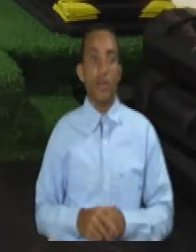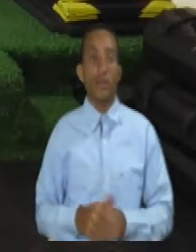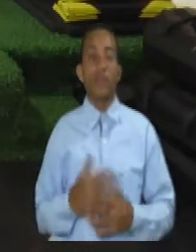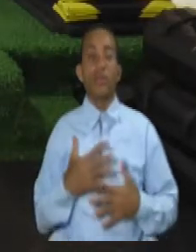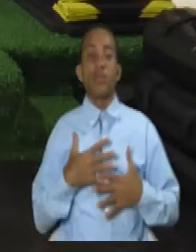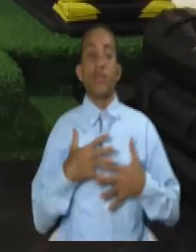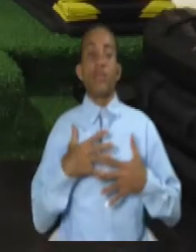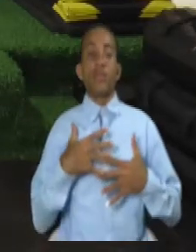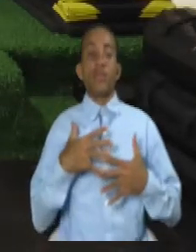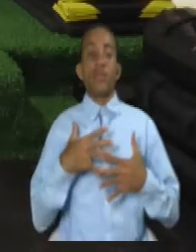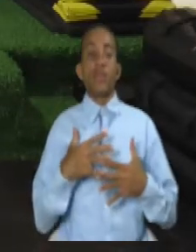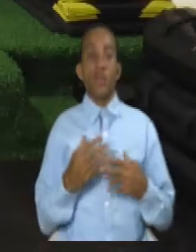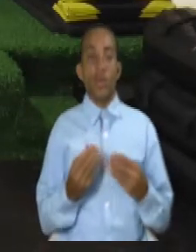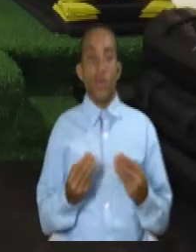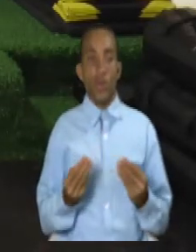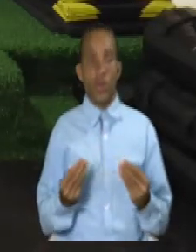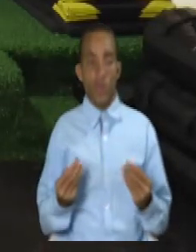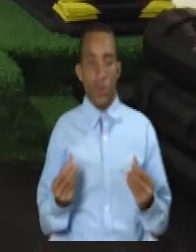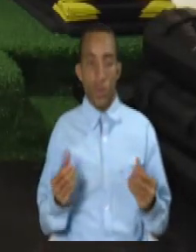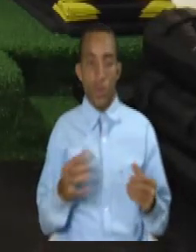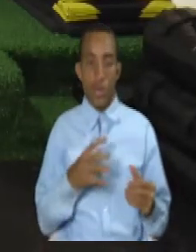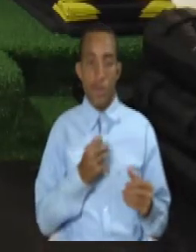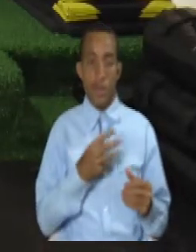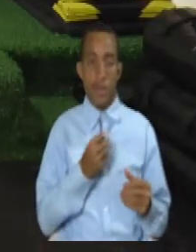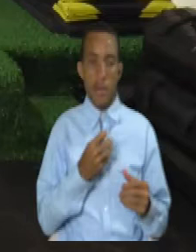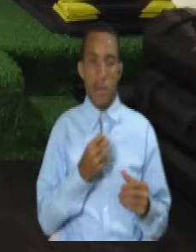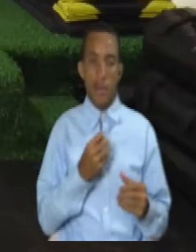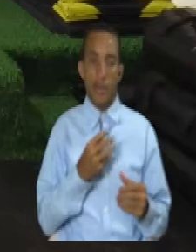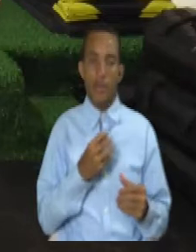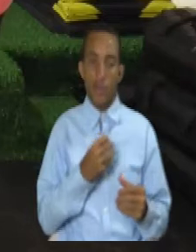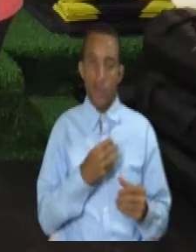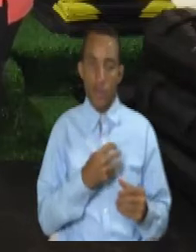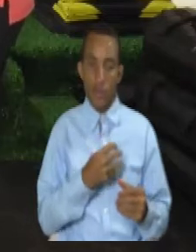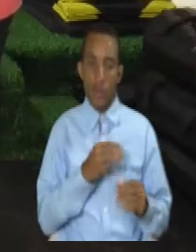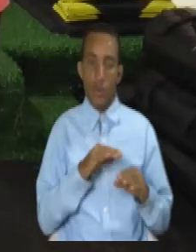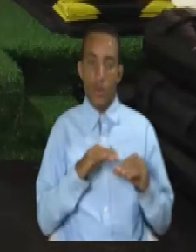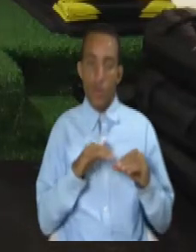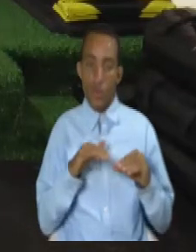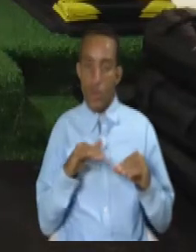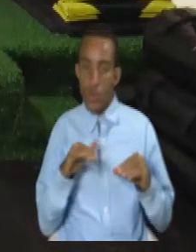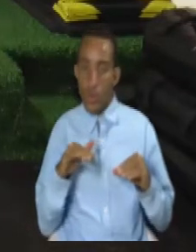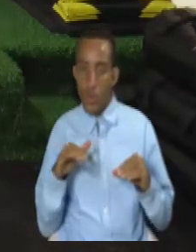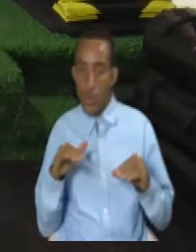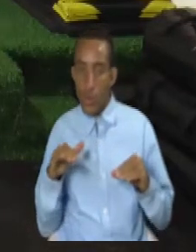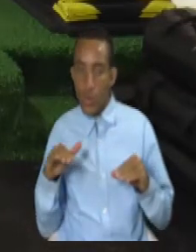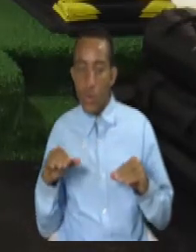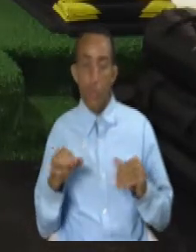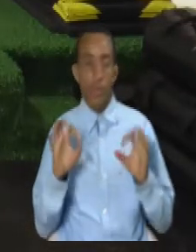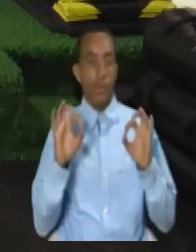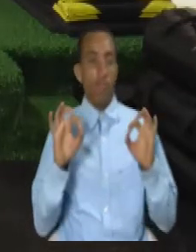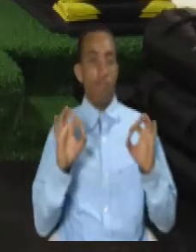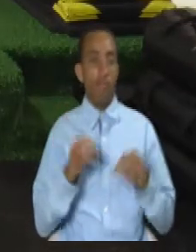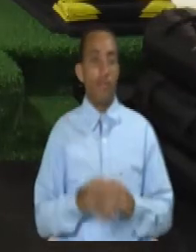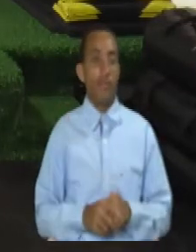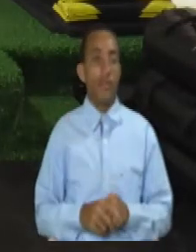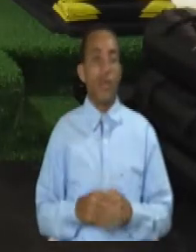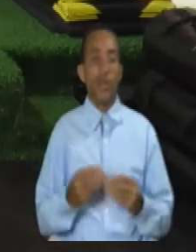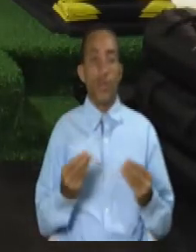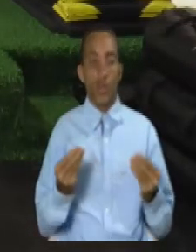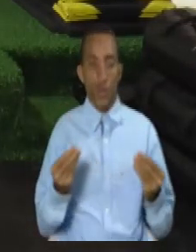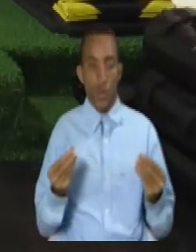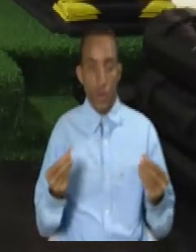hacerlo suave para regular el ritmo cardíaco. Vamos hacia atrás la cola. Eso. Suave, muy